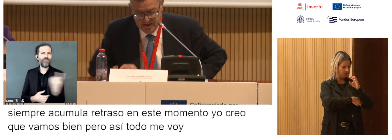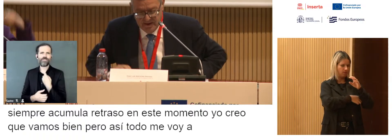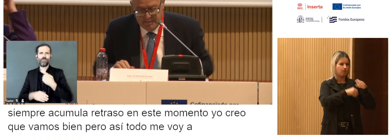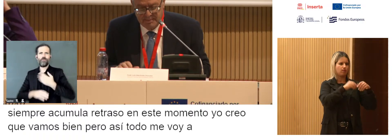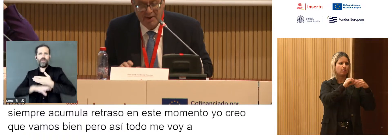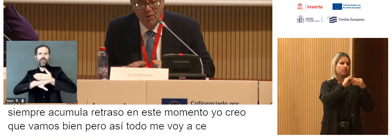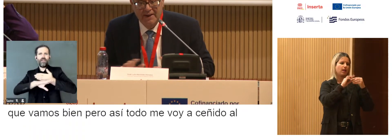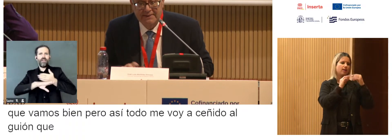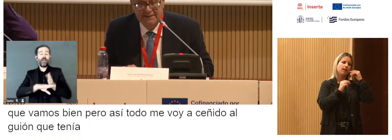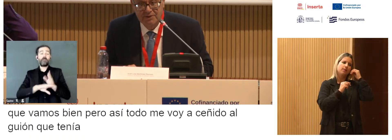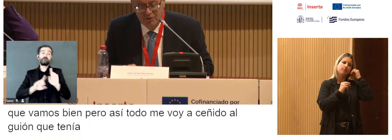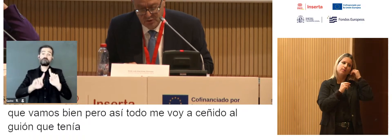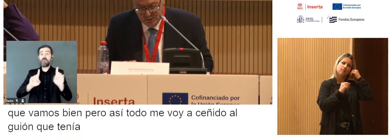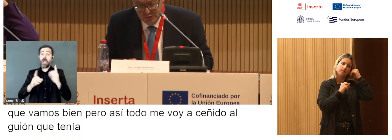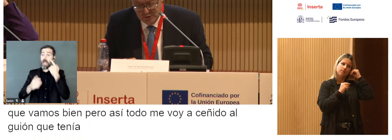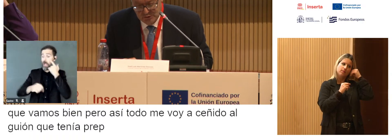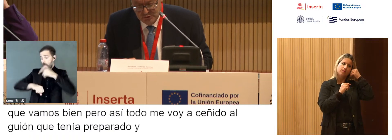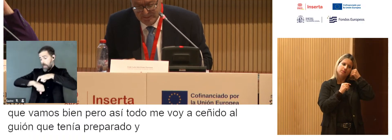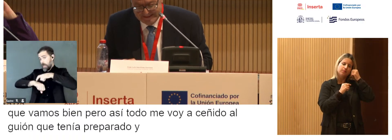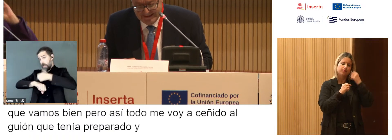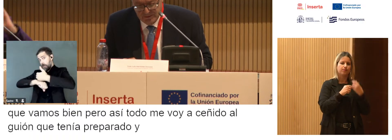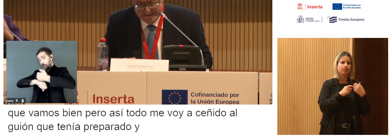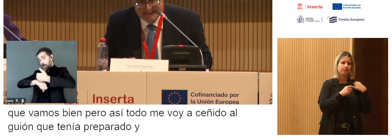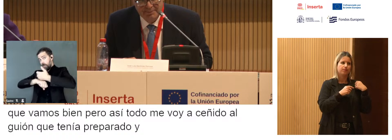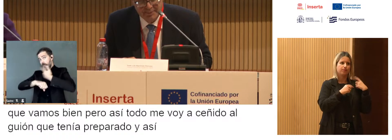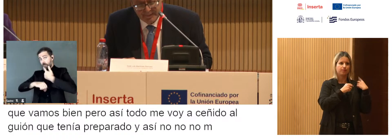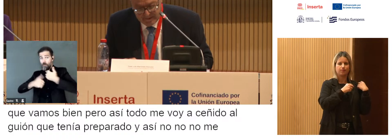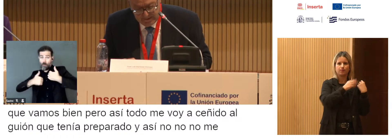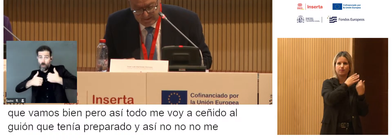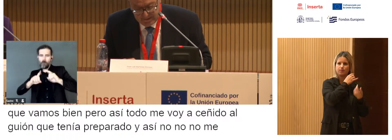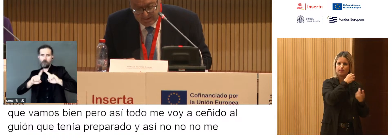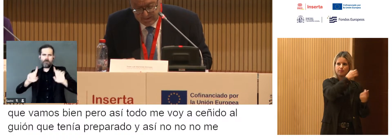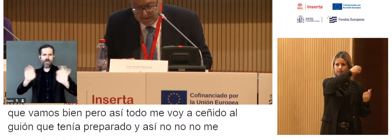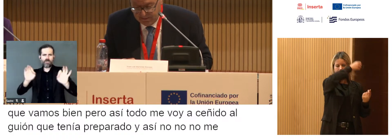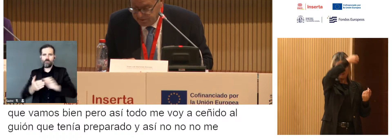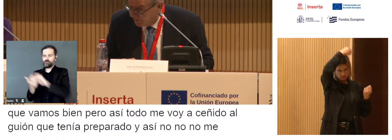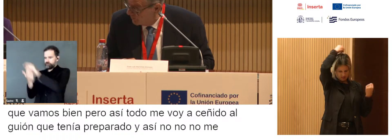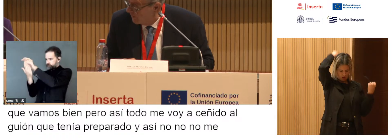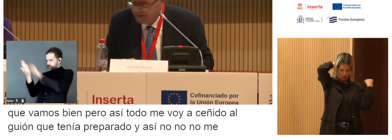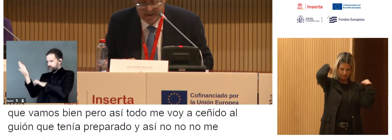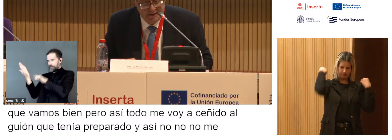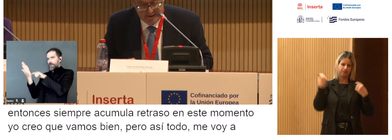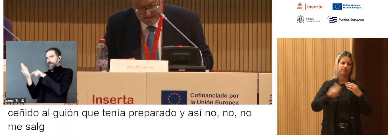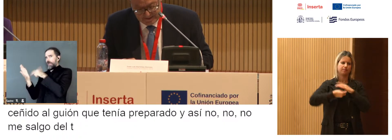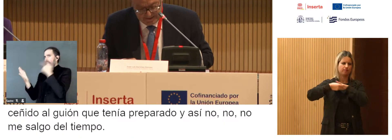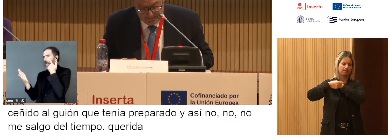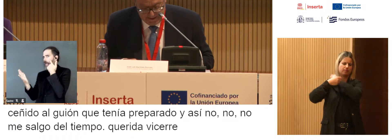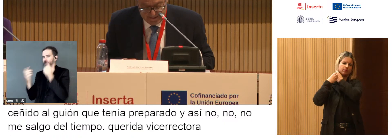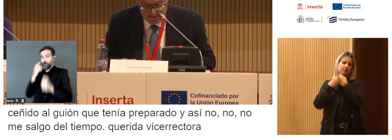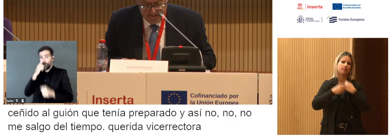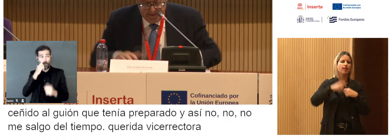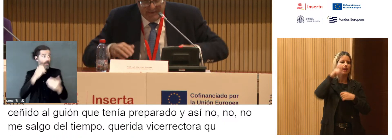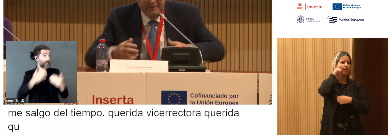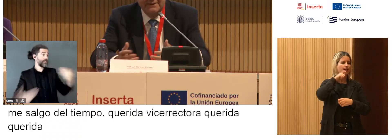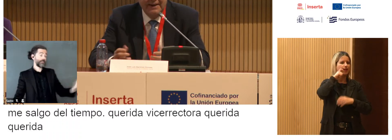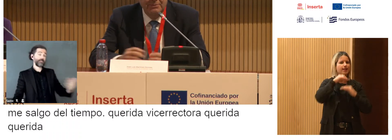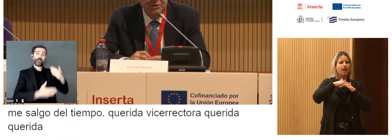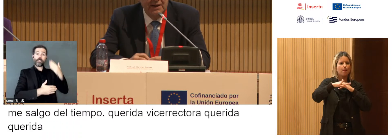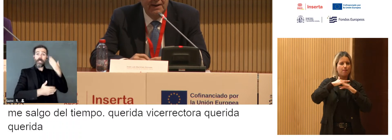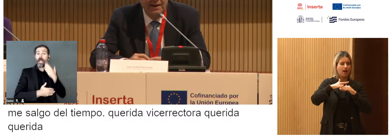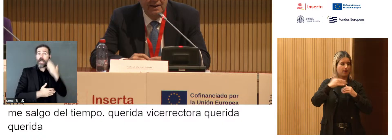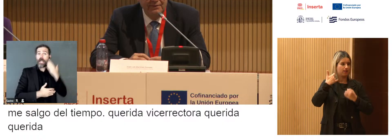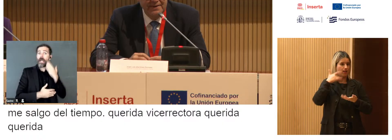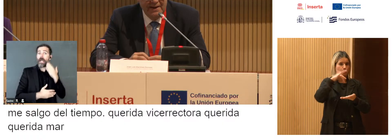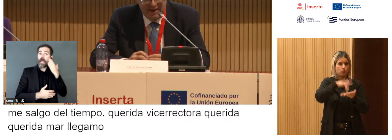tenía preparado y así no me salgo del tiempo. Querida Vicerectora, querida Mar,